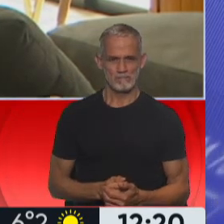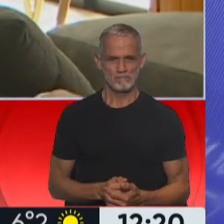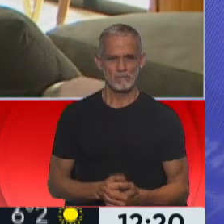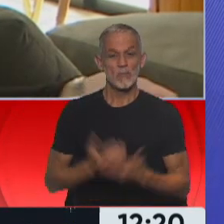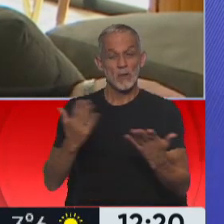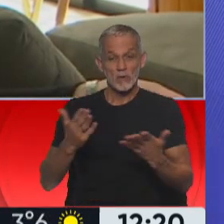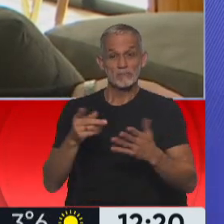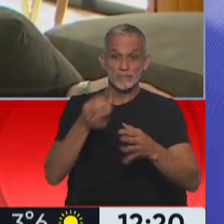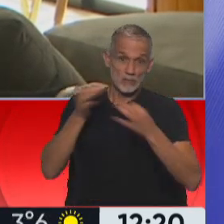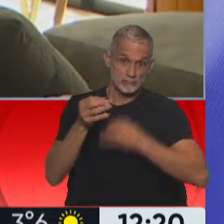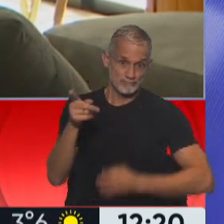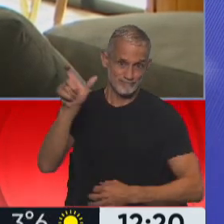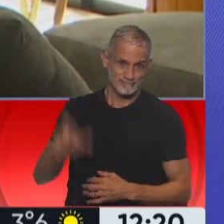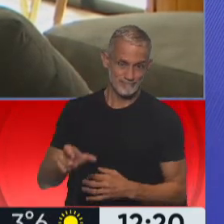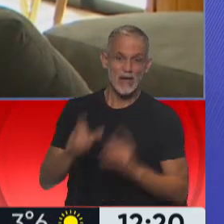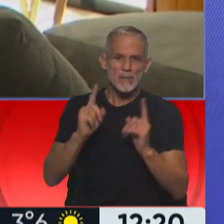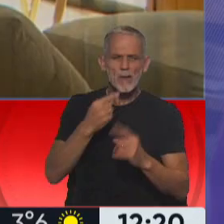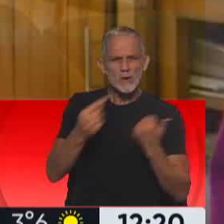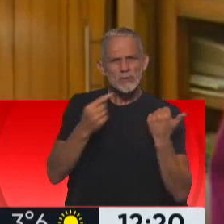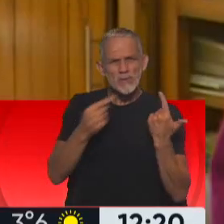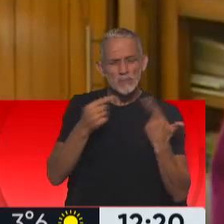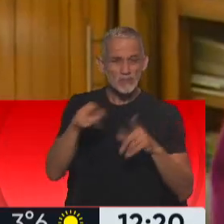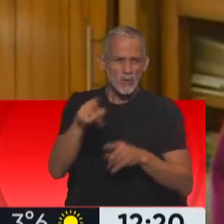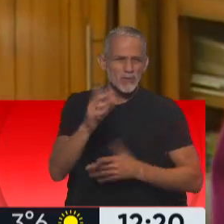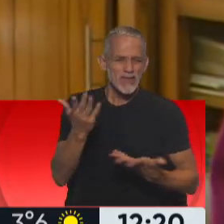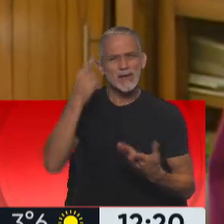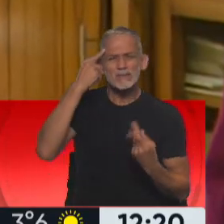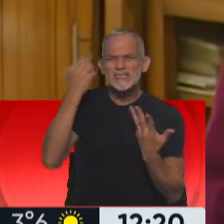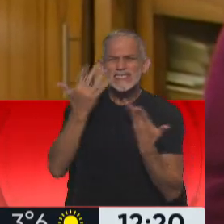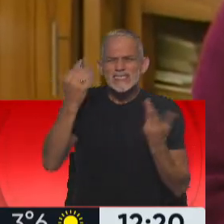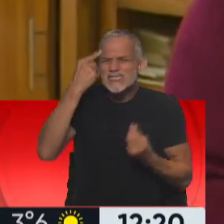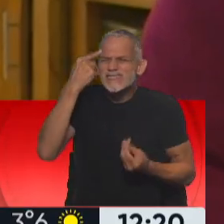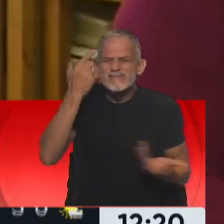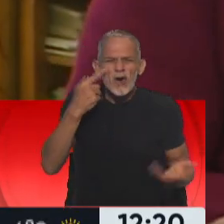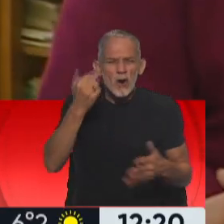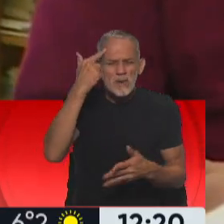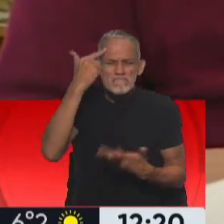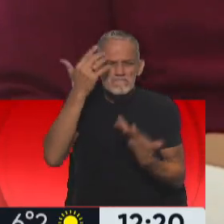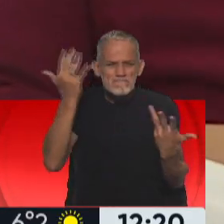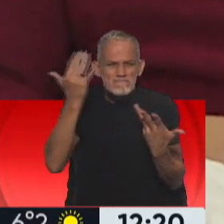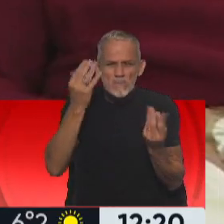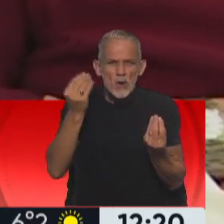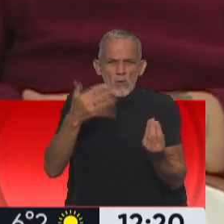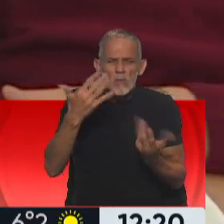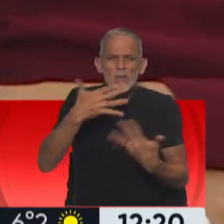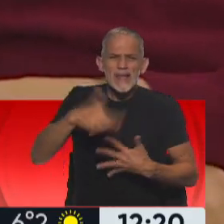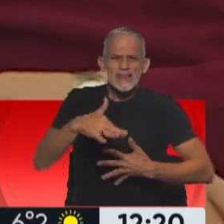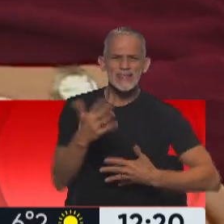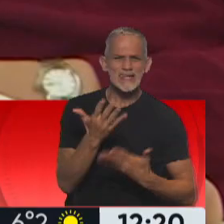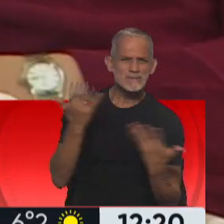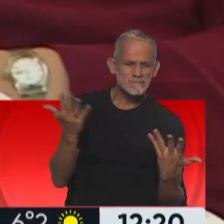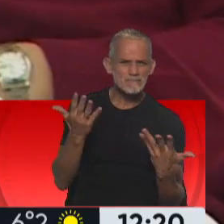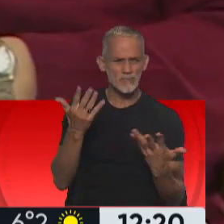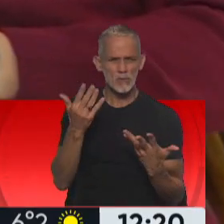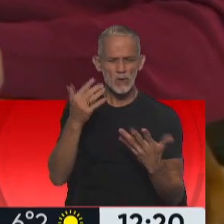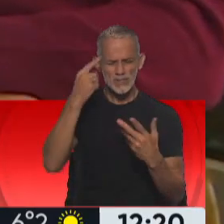Bueno, estábamos hablando precisamente de las mismas preguntas que se están haciendo ustedes en el piso, las estábamos haciendo al doctor, se las estábamos trasladando. ¿Cómo entender, no? ¿Cómo tratar de